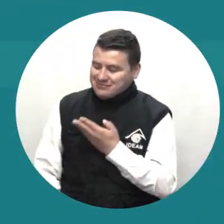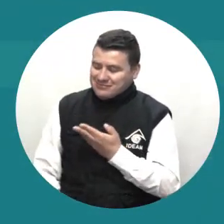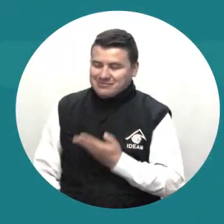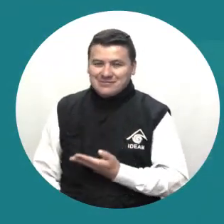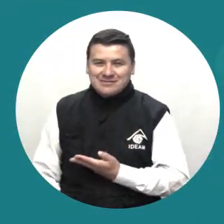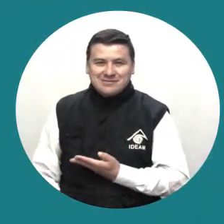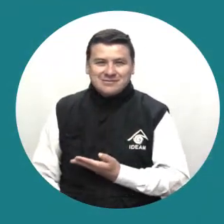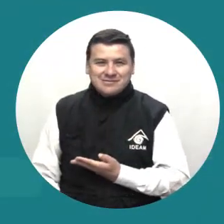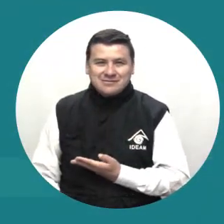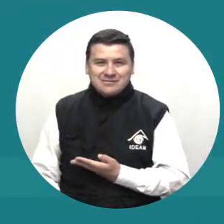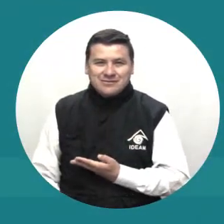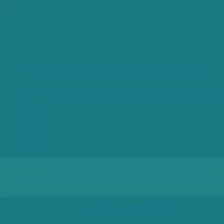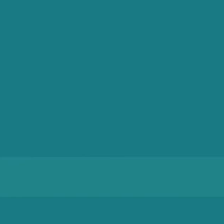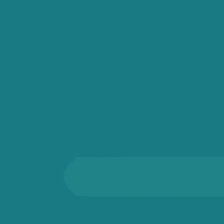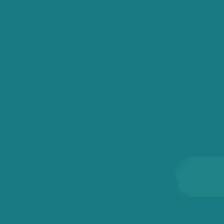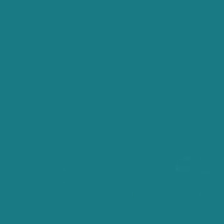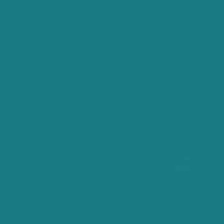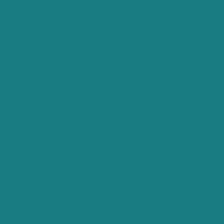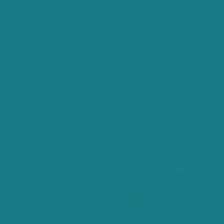sociales.